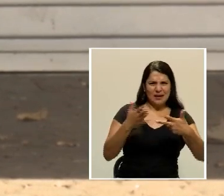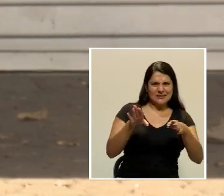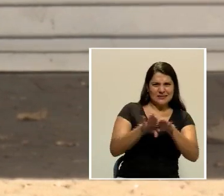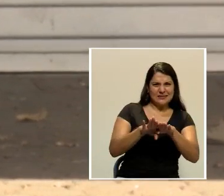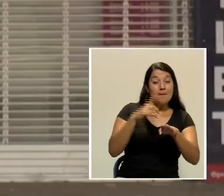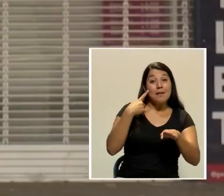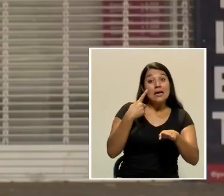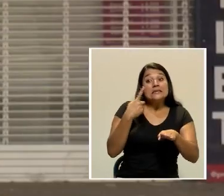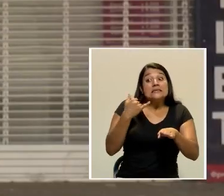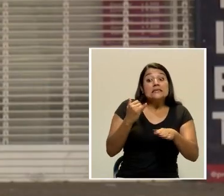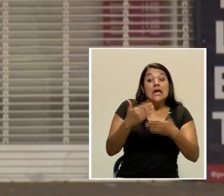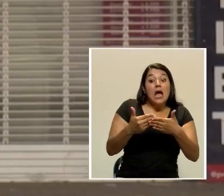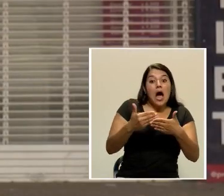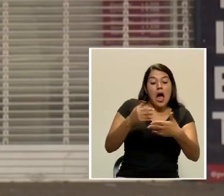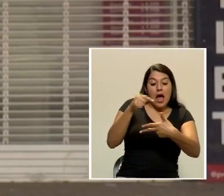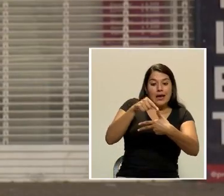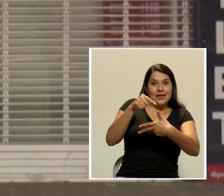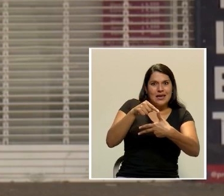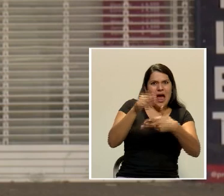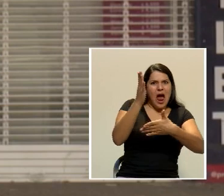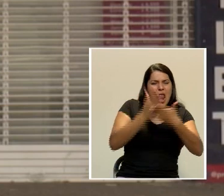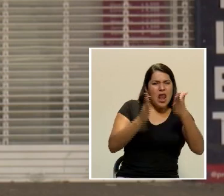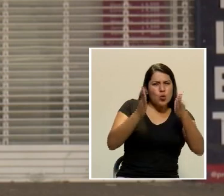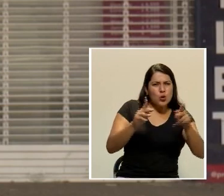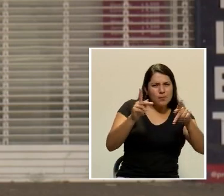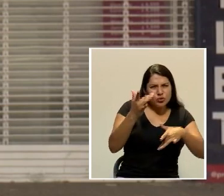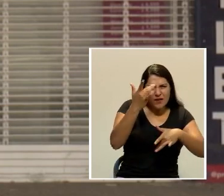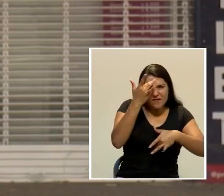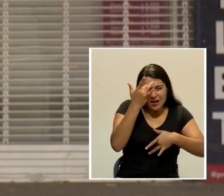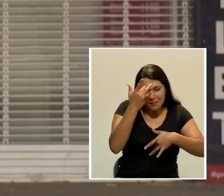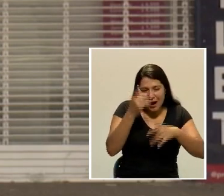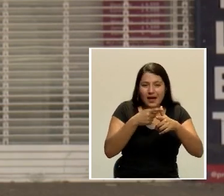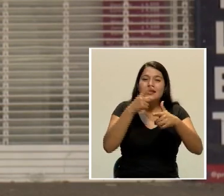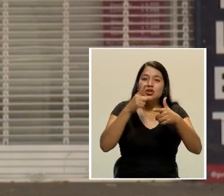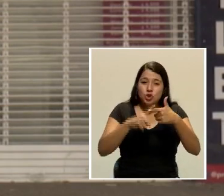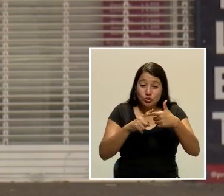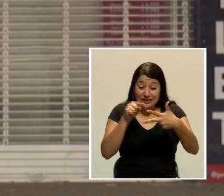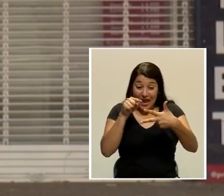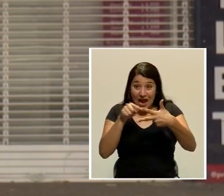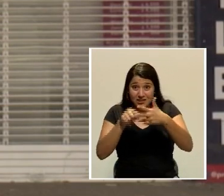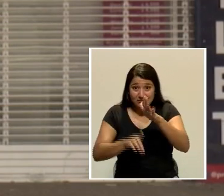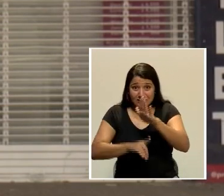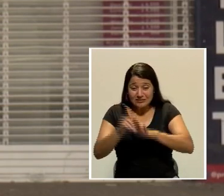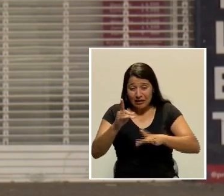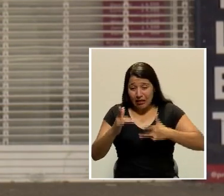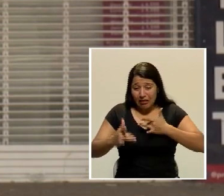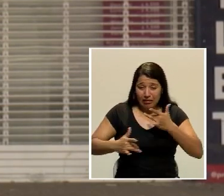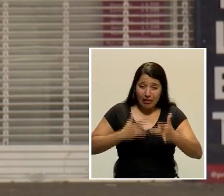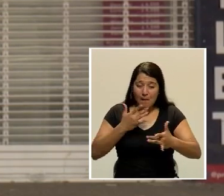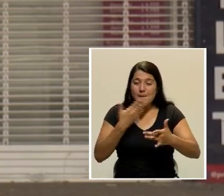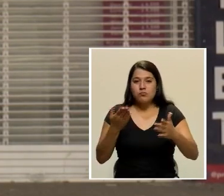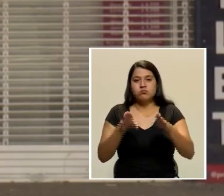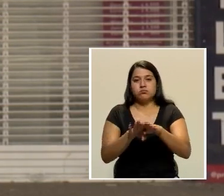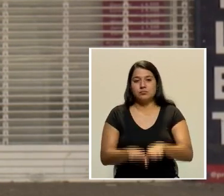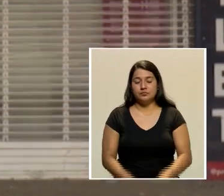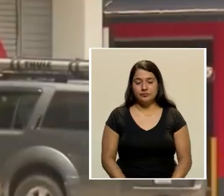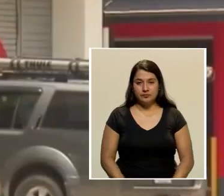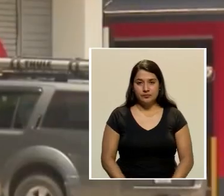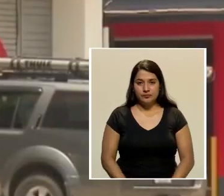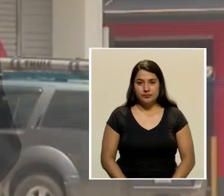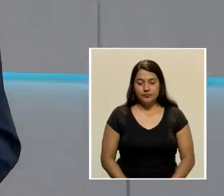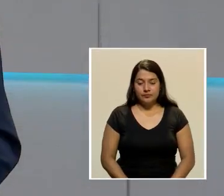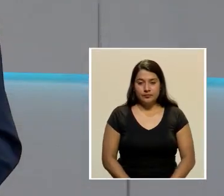alerta amarilla funcionarán con las medidas aplicadas hasta ahora todo el mes de agosto. Según explicó el ministro de Salud Daniel